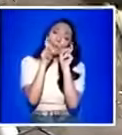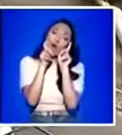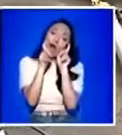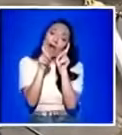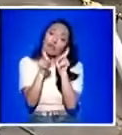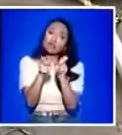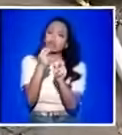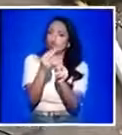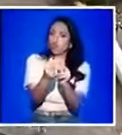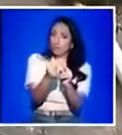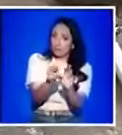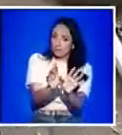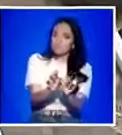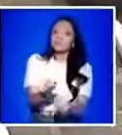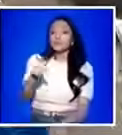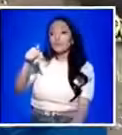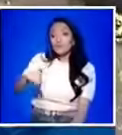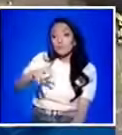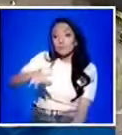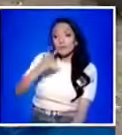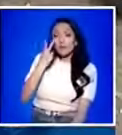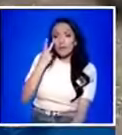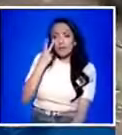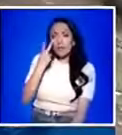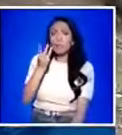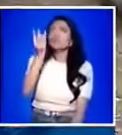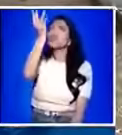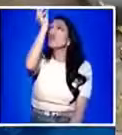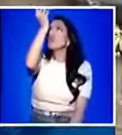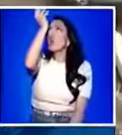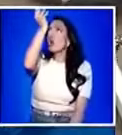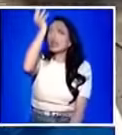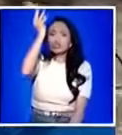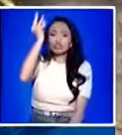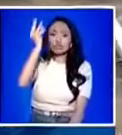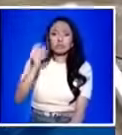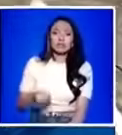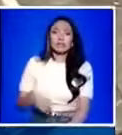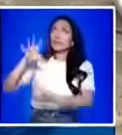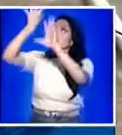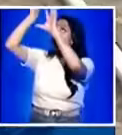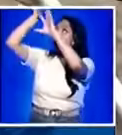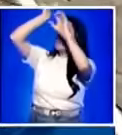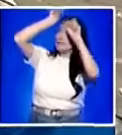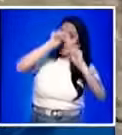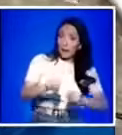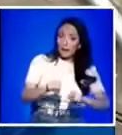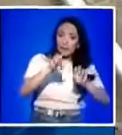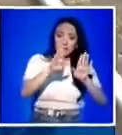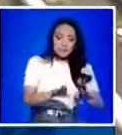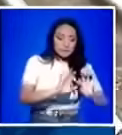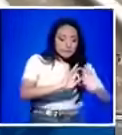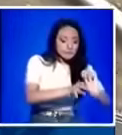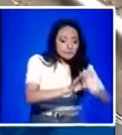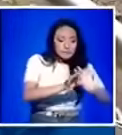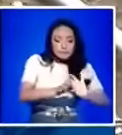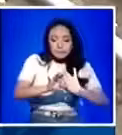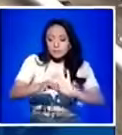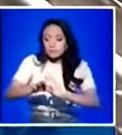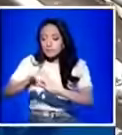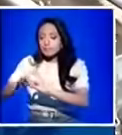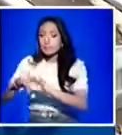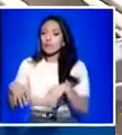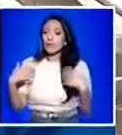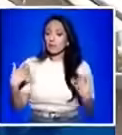Flores. Y ahí vemos ya algunas de las lámparas, de las luminarias que han sido descendidas de los postes. Este es un trabajo